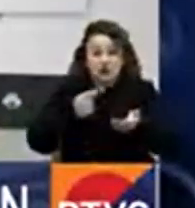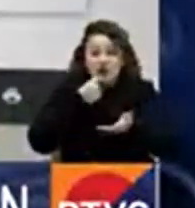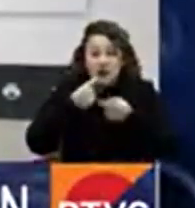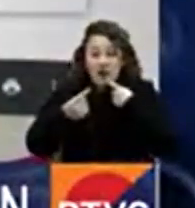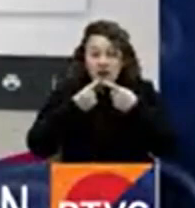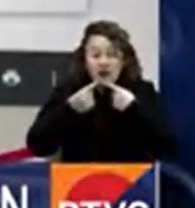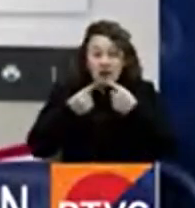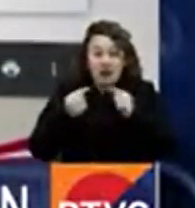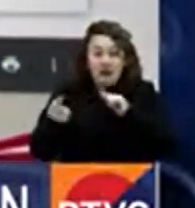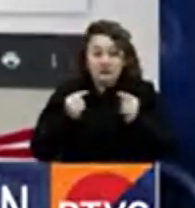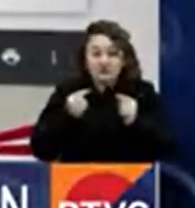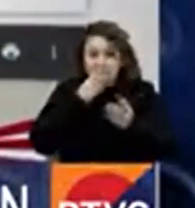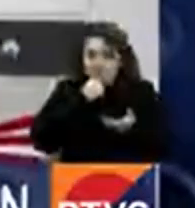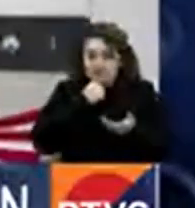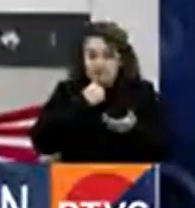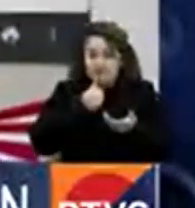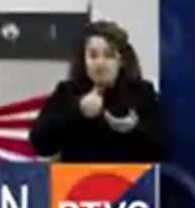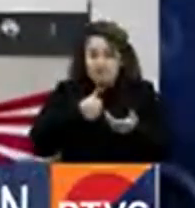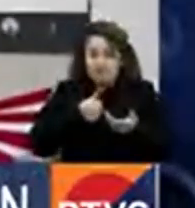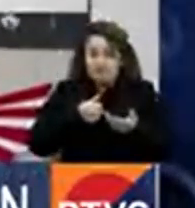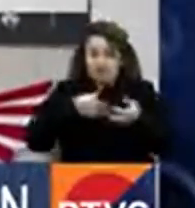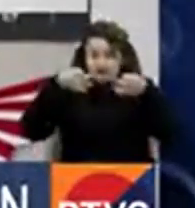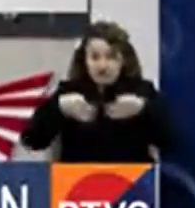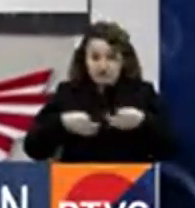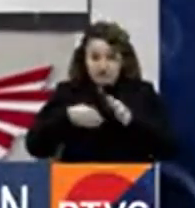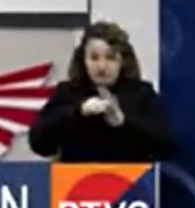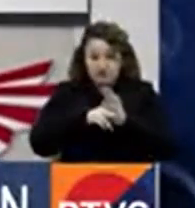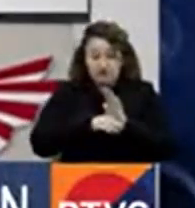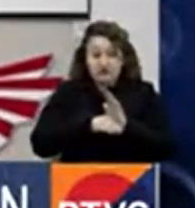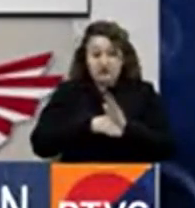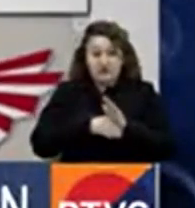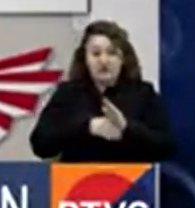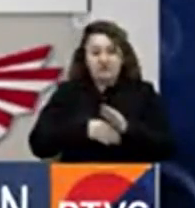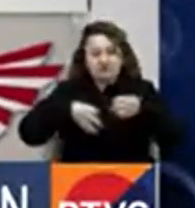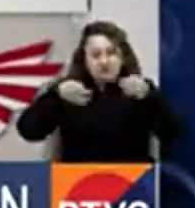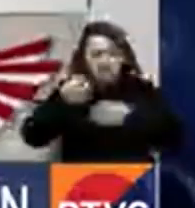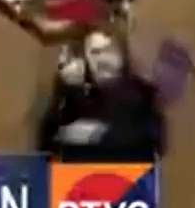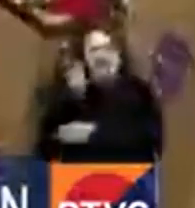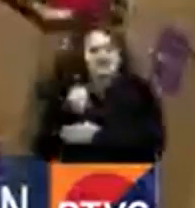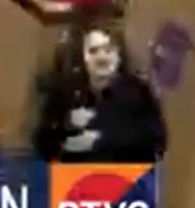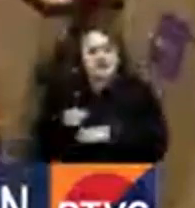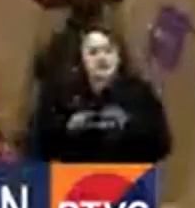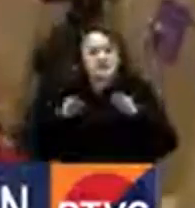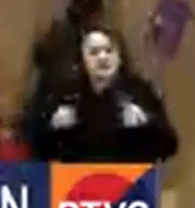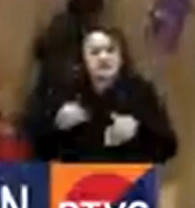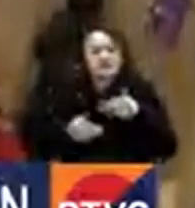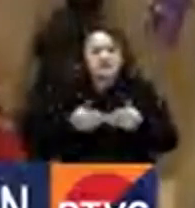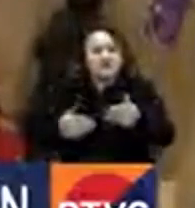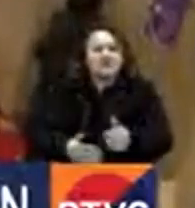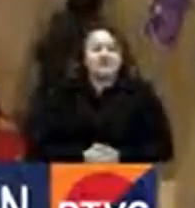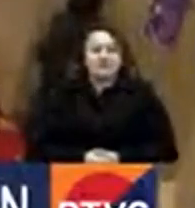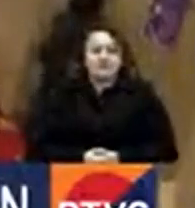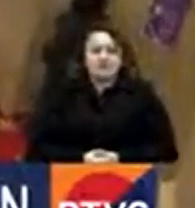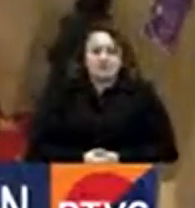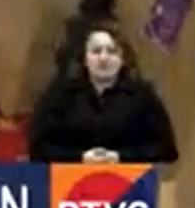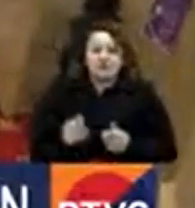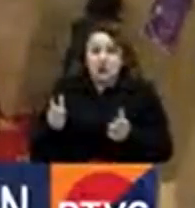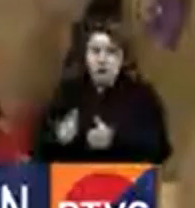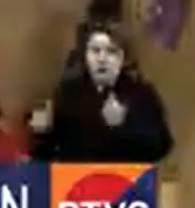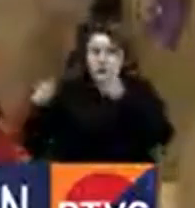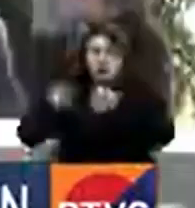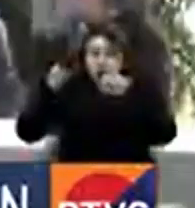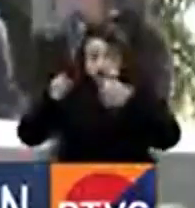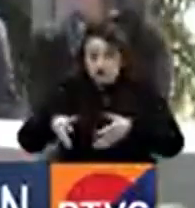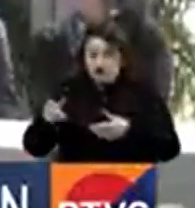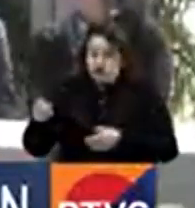medidas unilaterales y las hace públicas, estos procedimientos ponen en crisis el desarrollo de la mesa. Congresistas aseguran que el gobierno debe tomar en